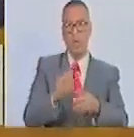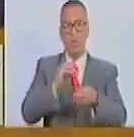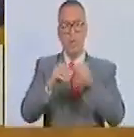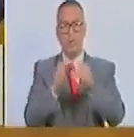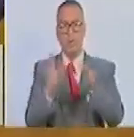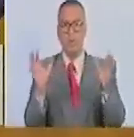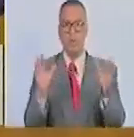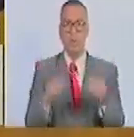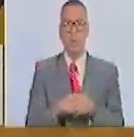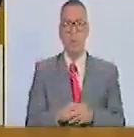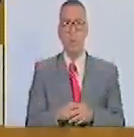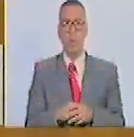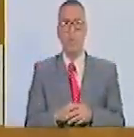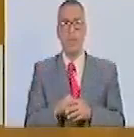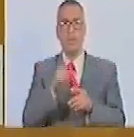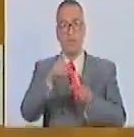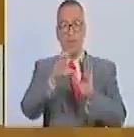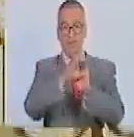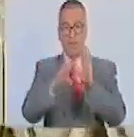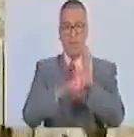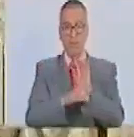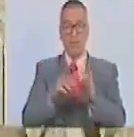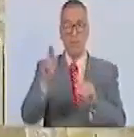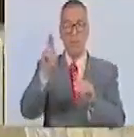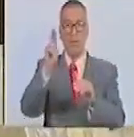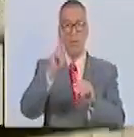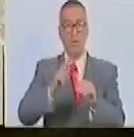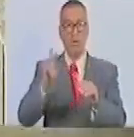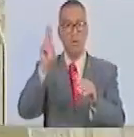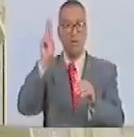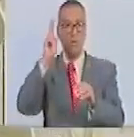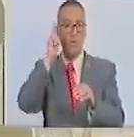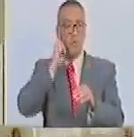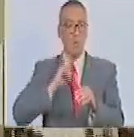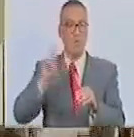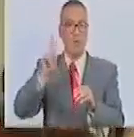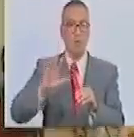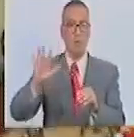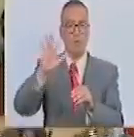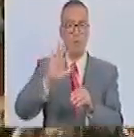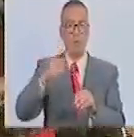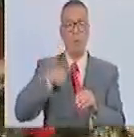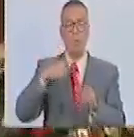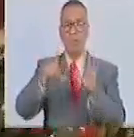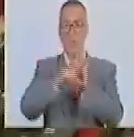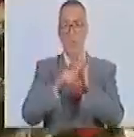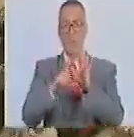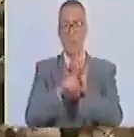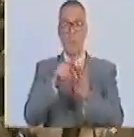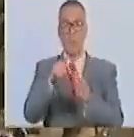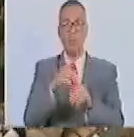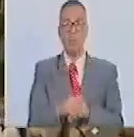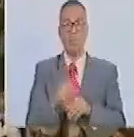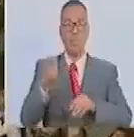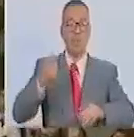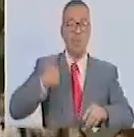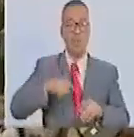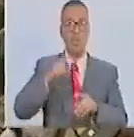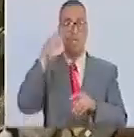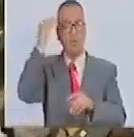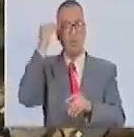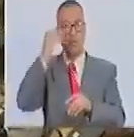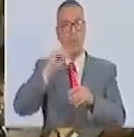resolver. Y la Constitución de la República Bolivariana de Venezuela y las leyes tienen